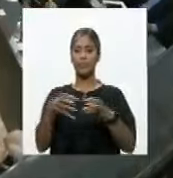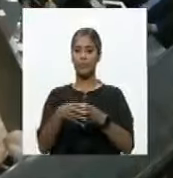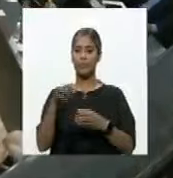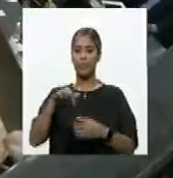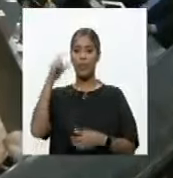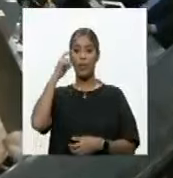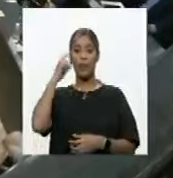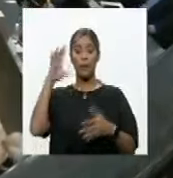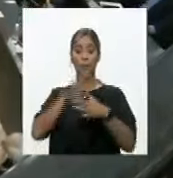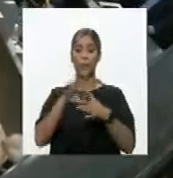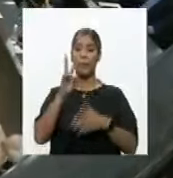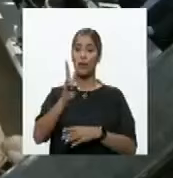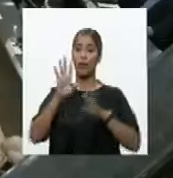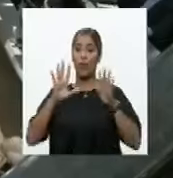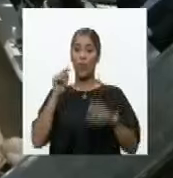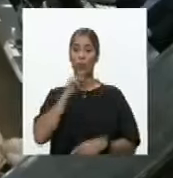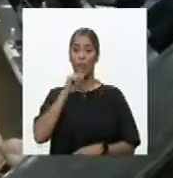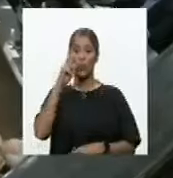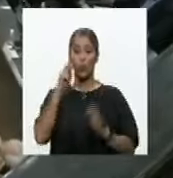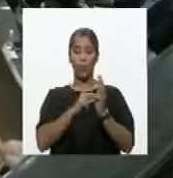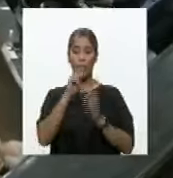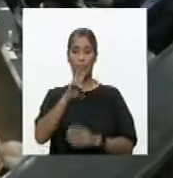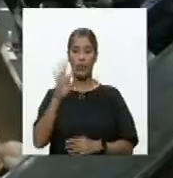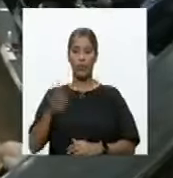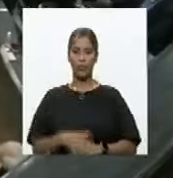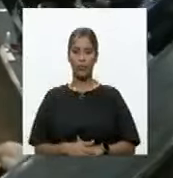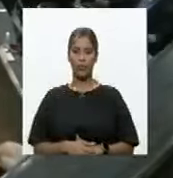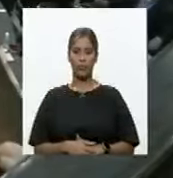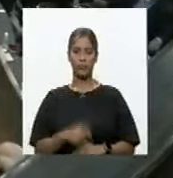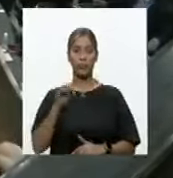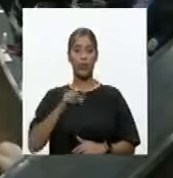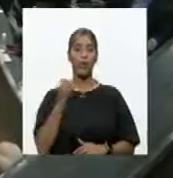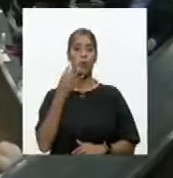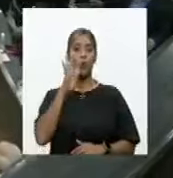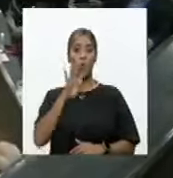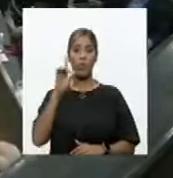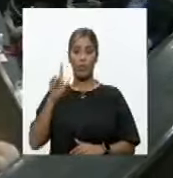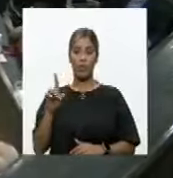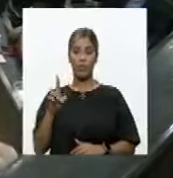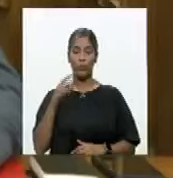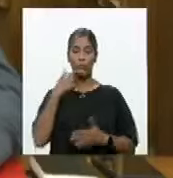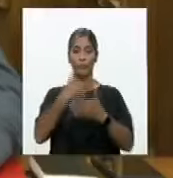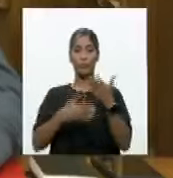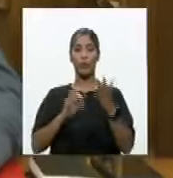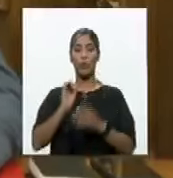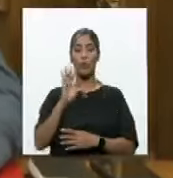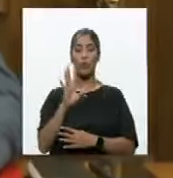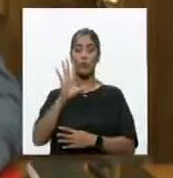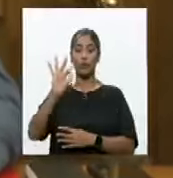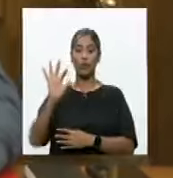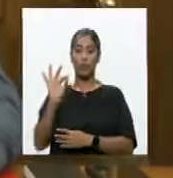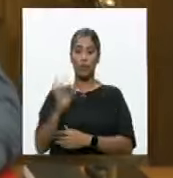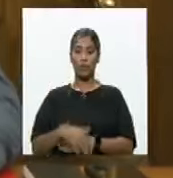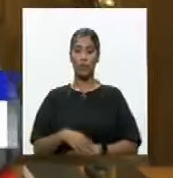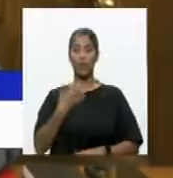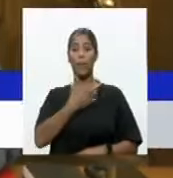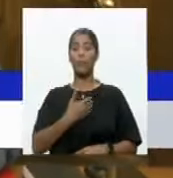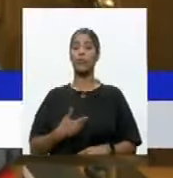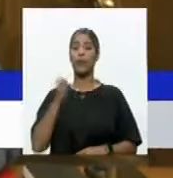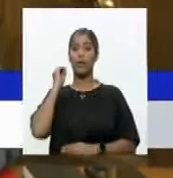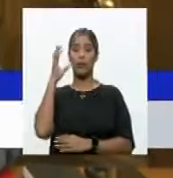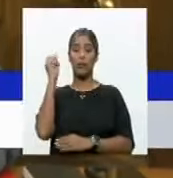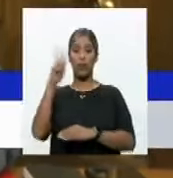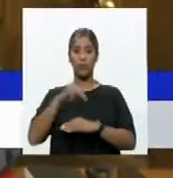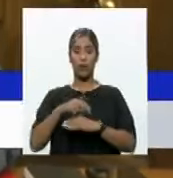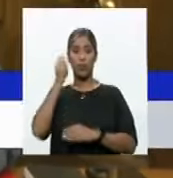martes 29 de octubre de 2024. Sesión ordinaria número 41, acta número 50. El presidente de la Asamblea